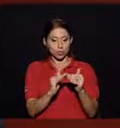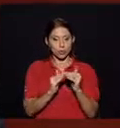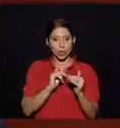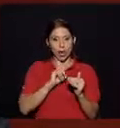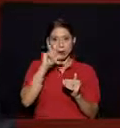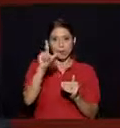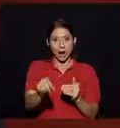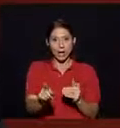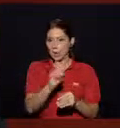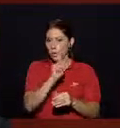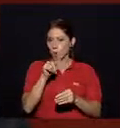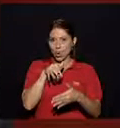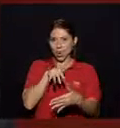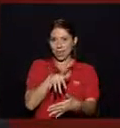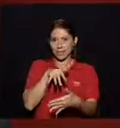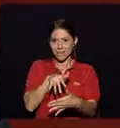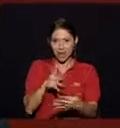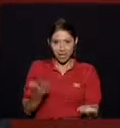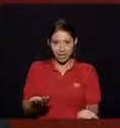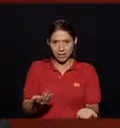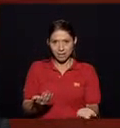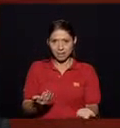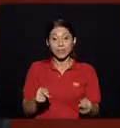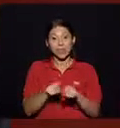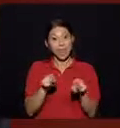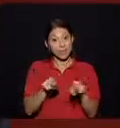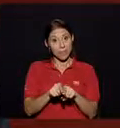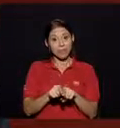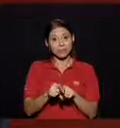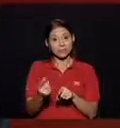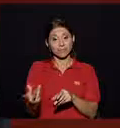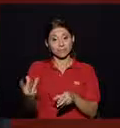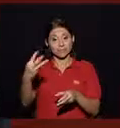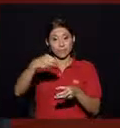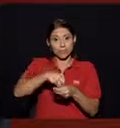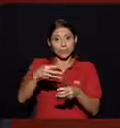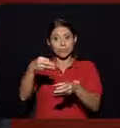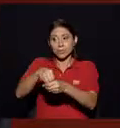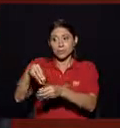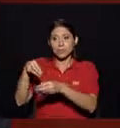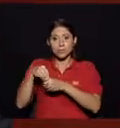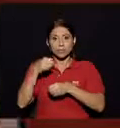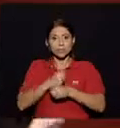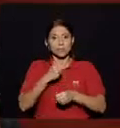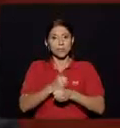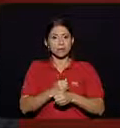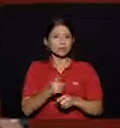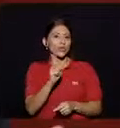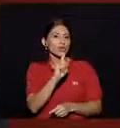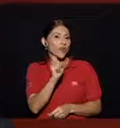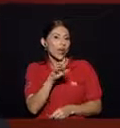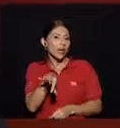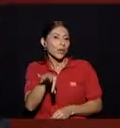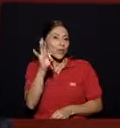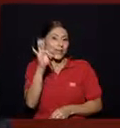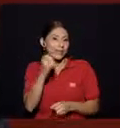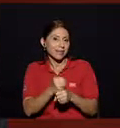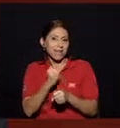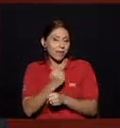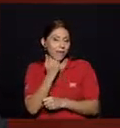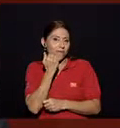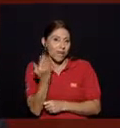en este momento, que además es una cantidad de gente que entra a la fuerza de trabajo con mucha regularidad, no va a encontrar fácilmente